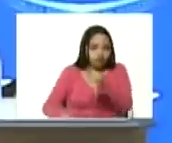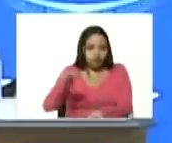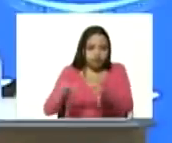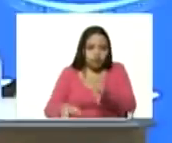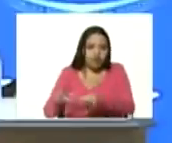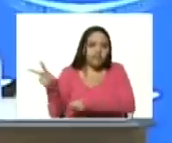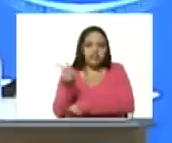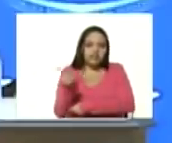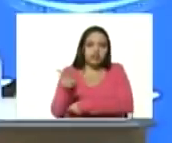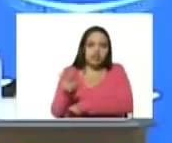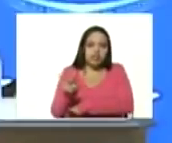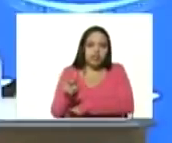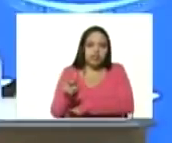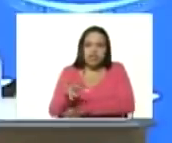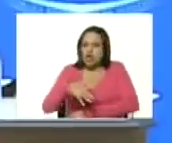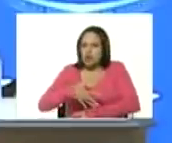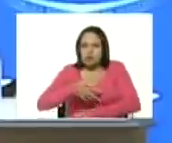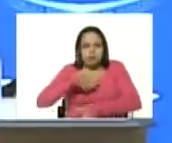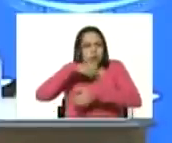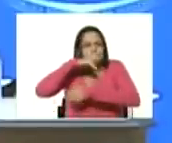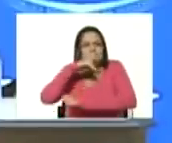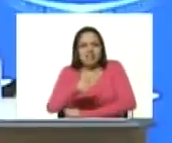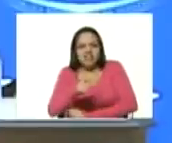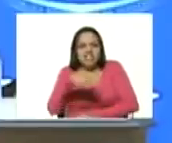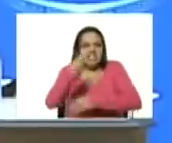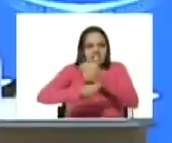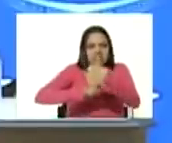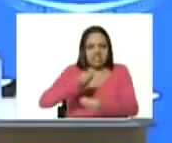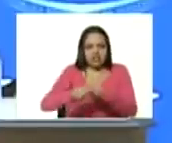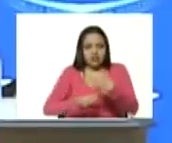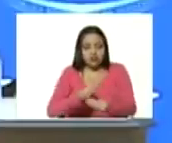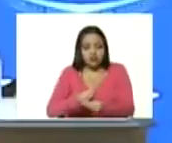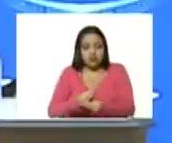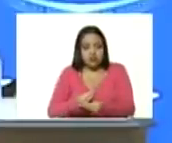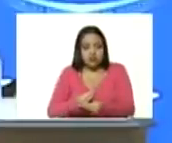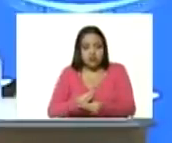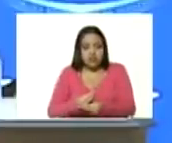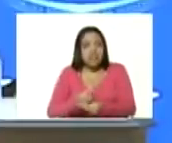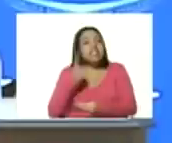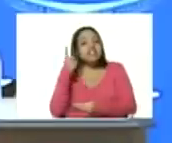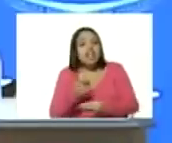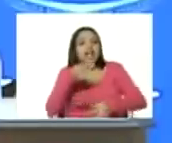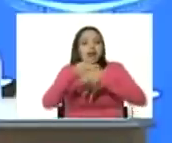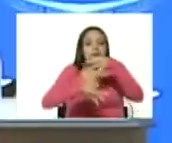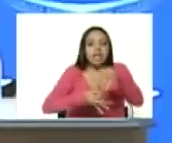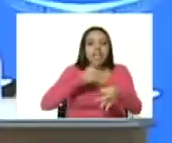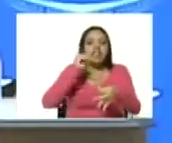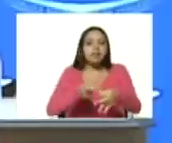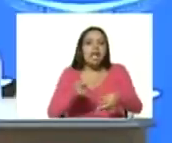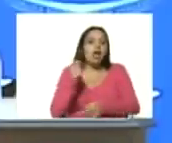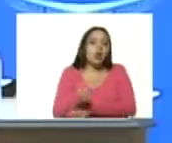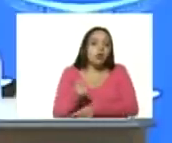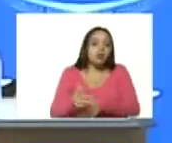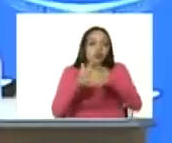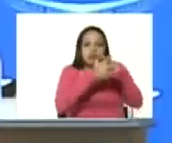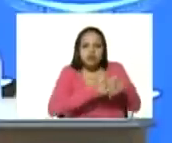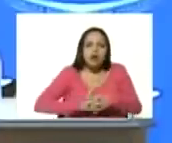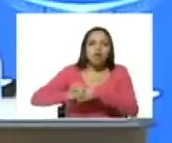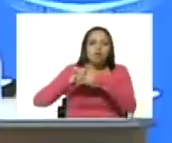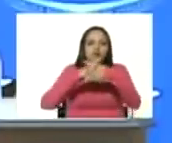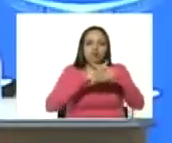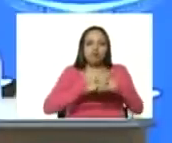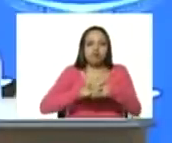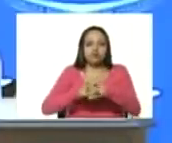la barbaridad que están perpetrando. Y más temprano que tarde tendrán que explicarle también a los tribunales de los Estados Unidos de